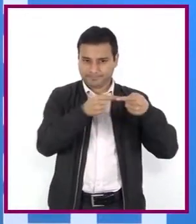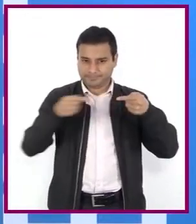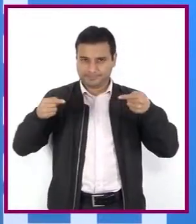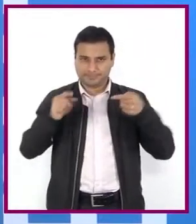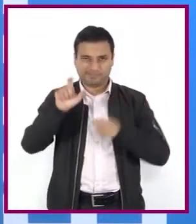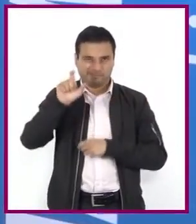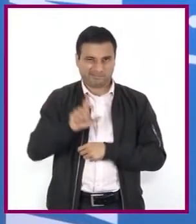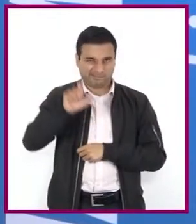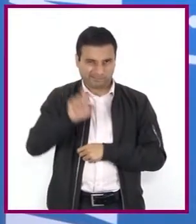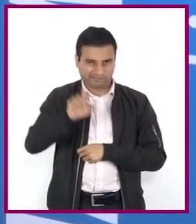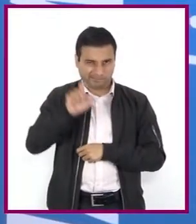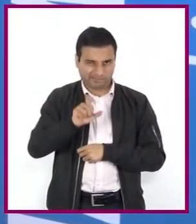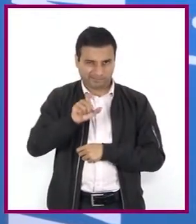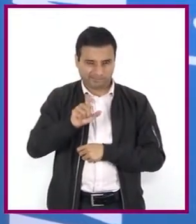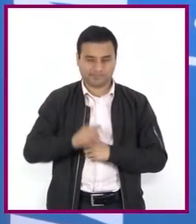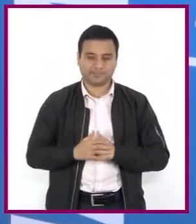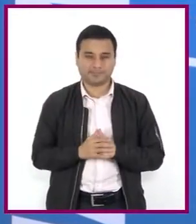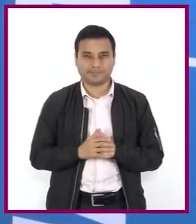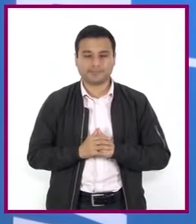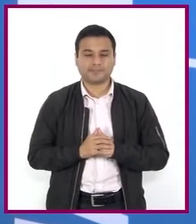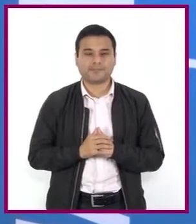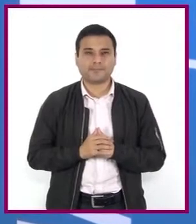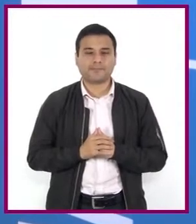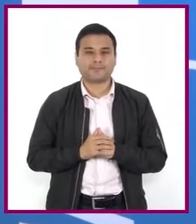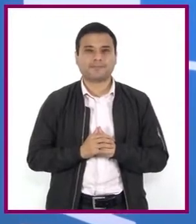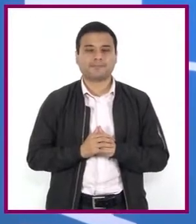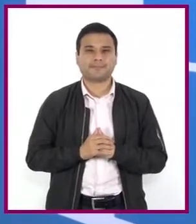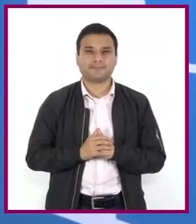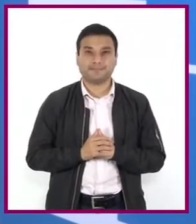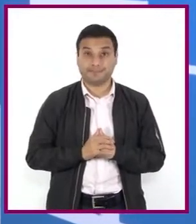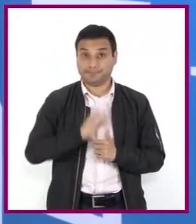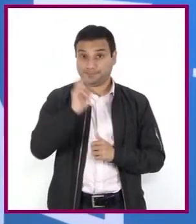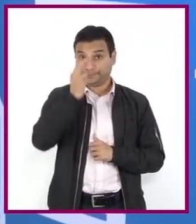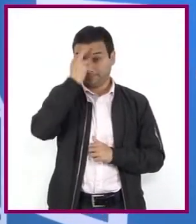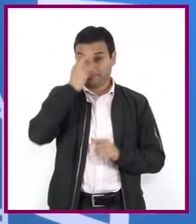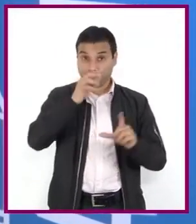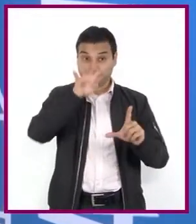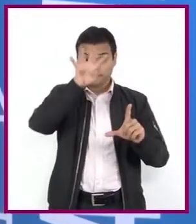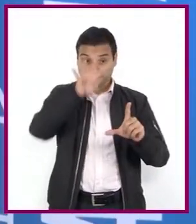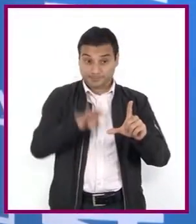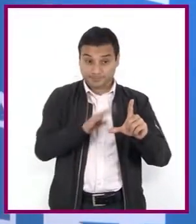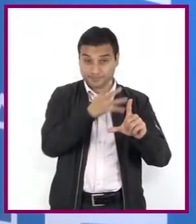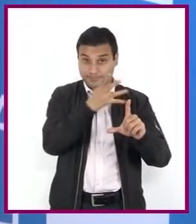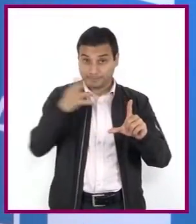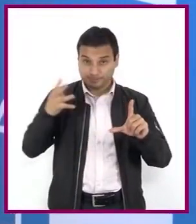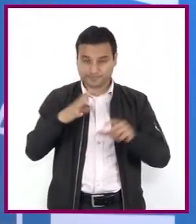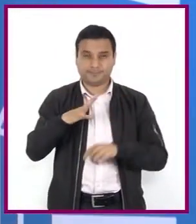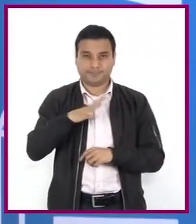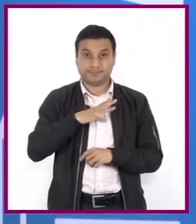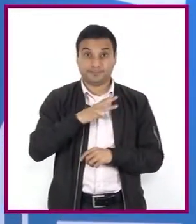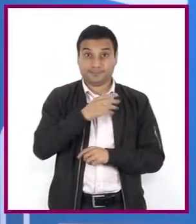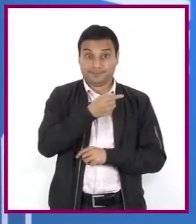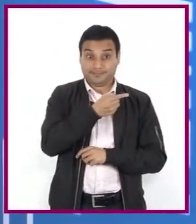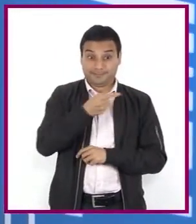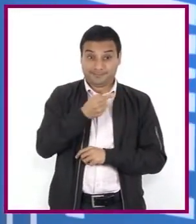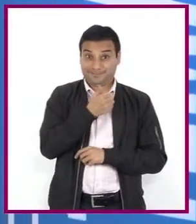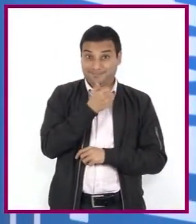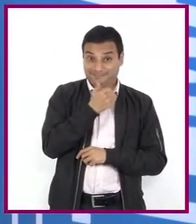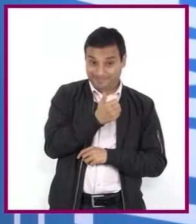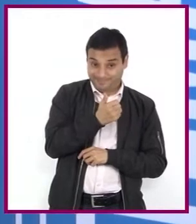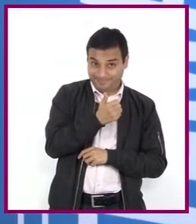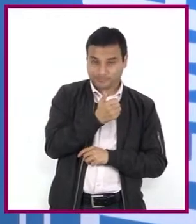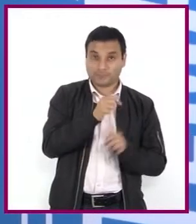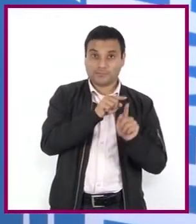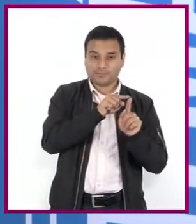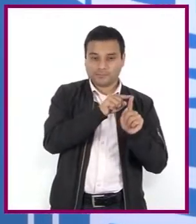de las abscisas. Consideremos que la gráfica cubre desde 6 negativo hasta 6 positivo, para